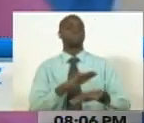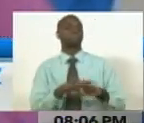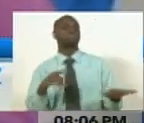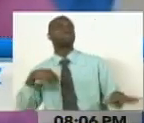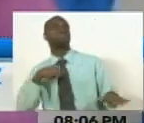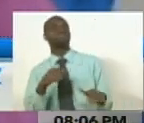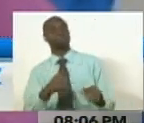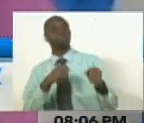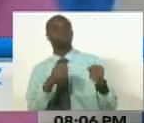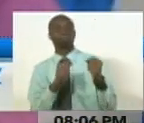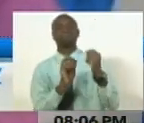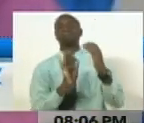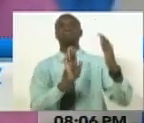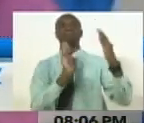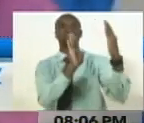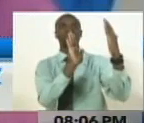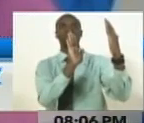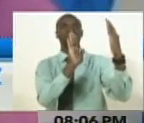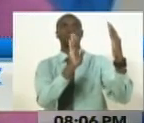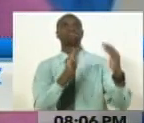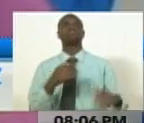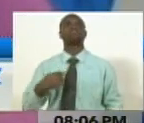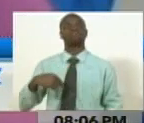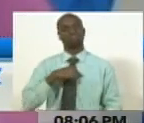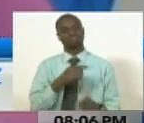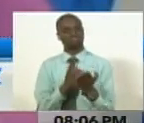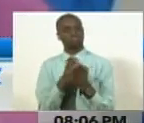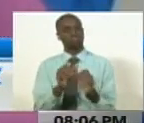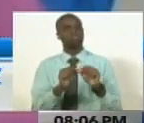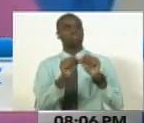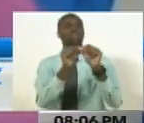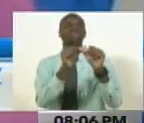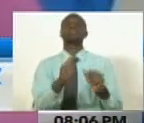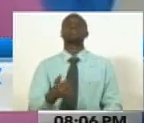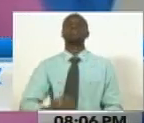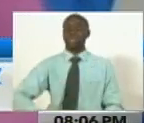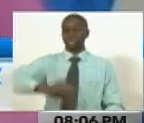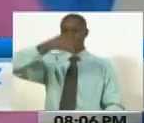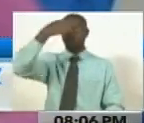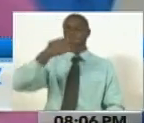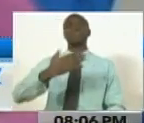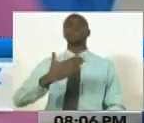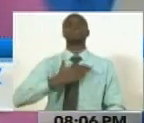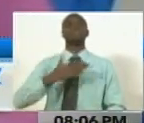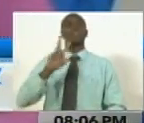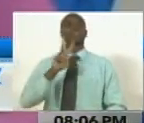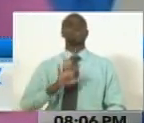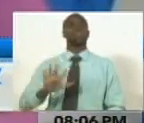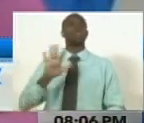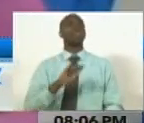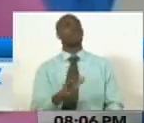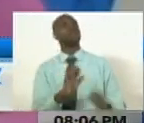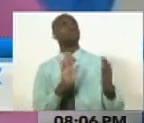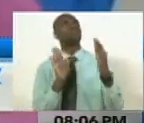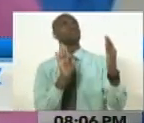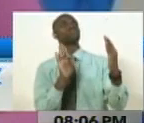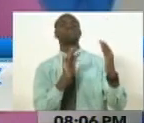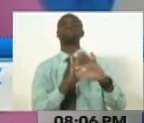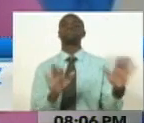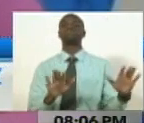Pensionistas, por el gobierno que pretende inmoralmente Venezuela. Pueden decirlo